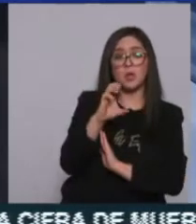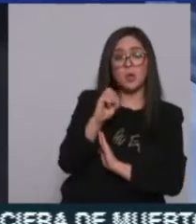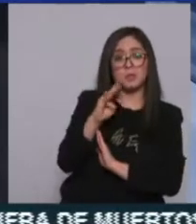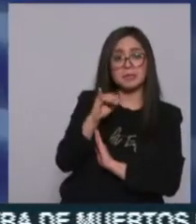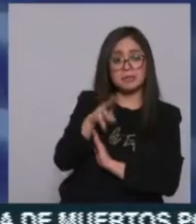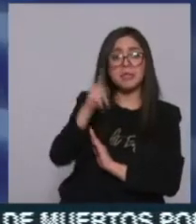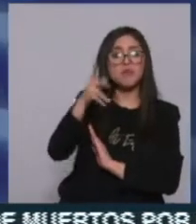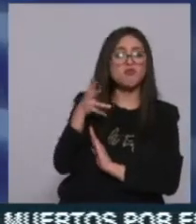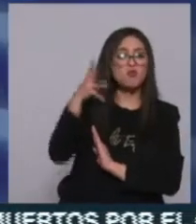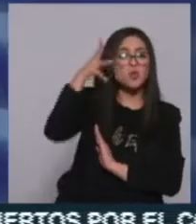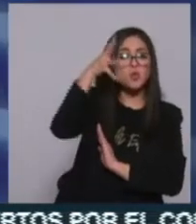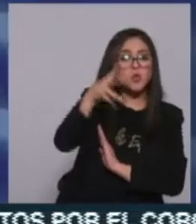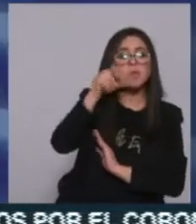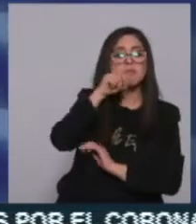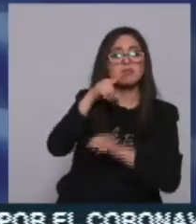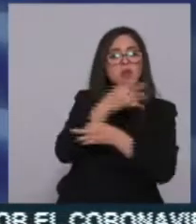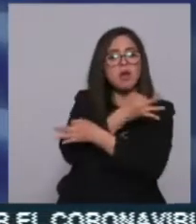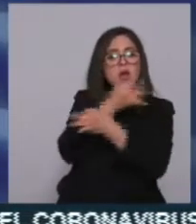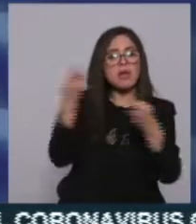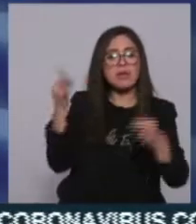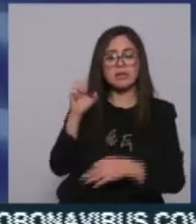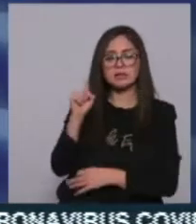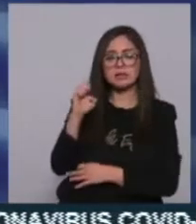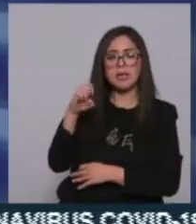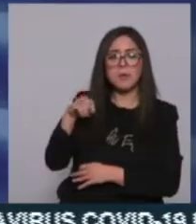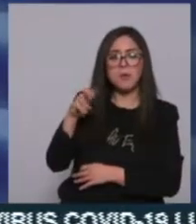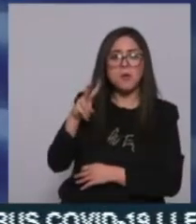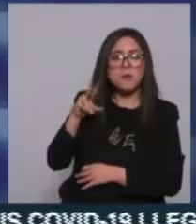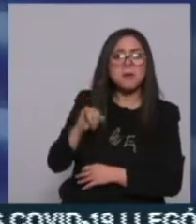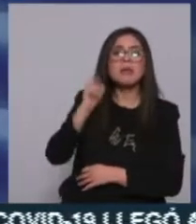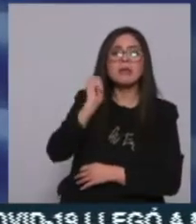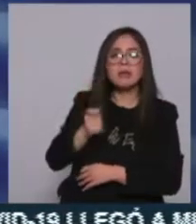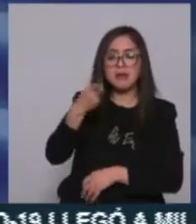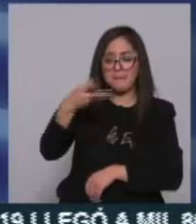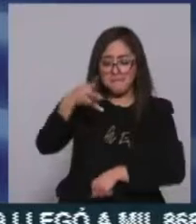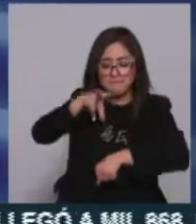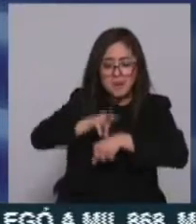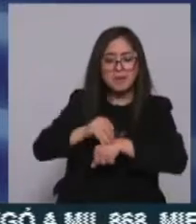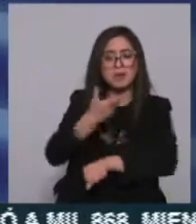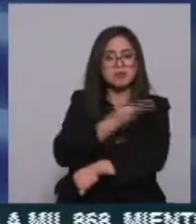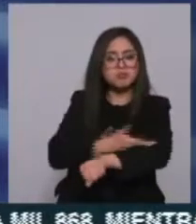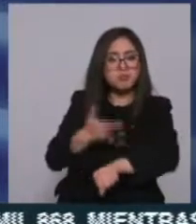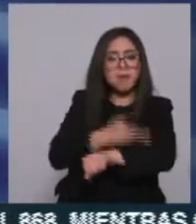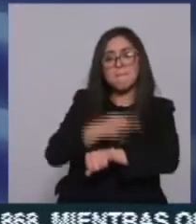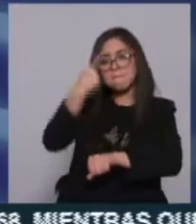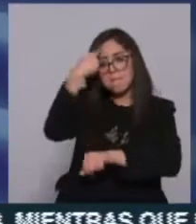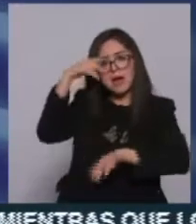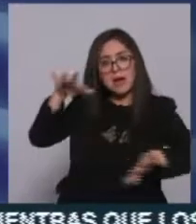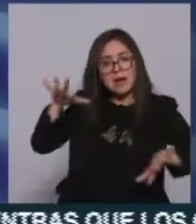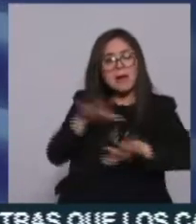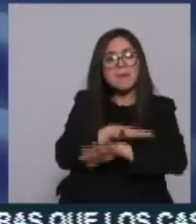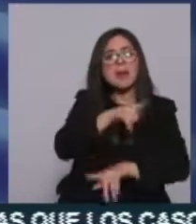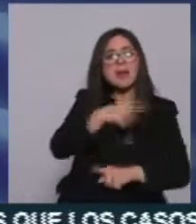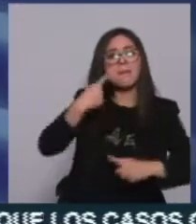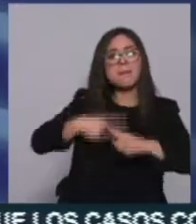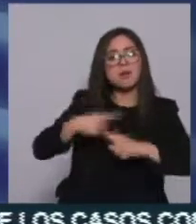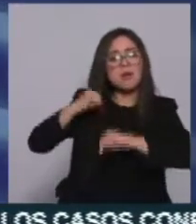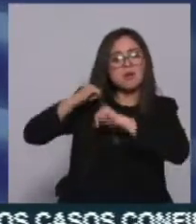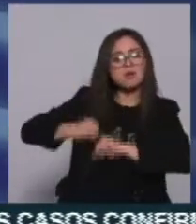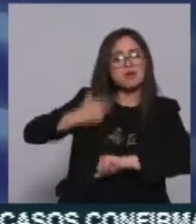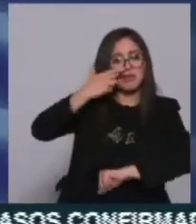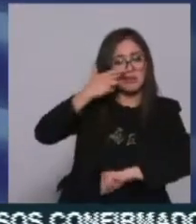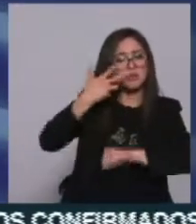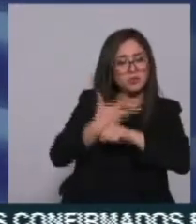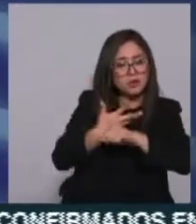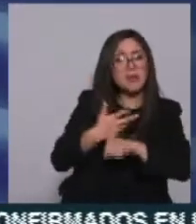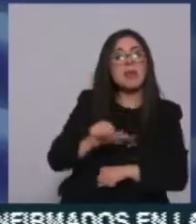se anunció también por parte de la Secretaría de Movilidad, va a haber una licitación para cambiar de operador del sistema y también ampliar y llegar